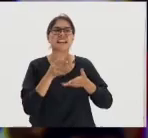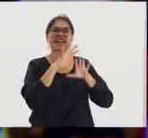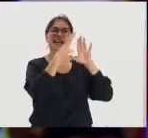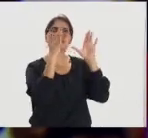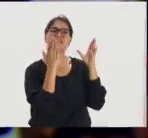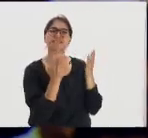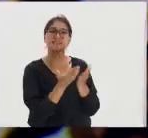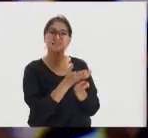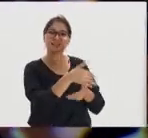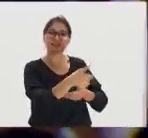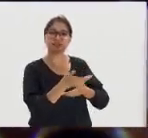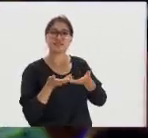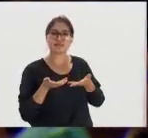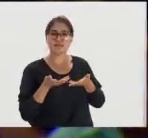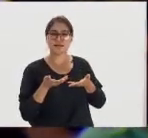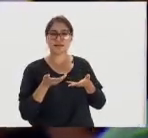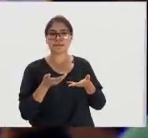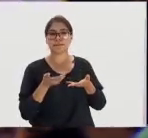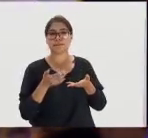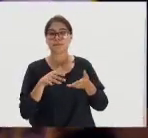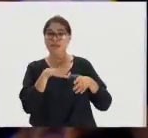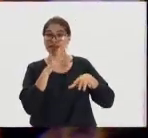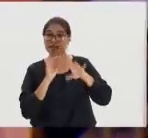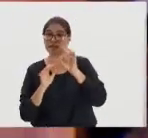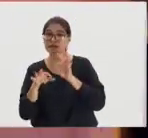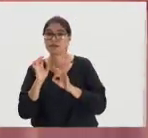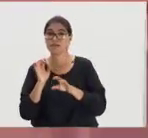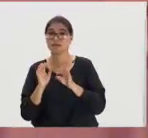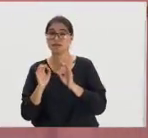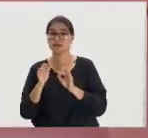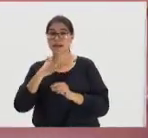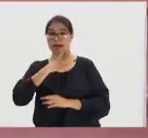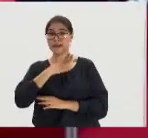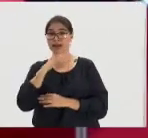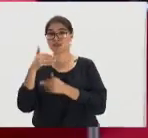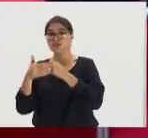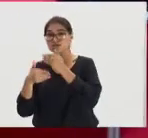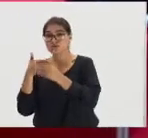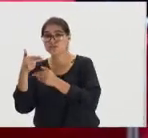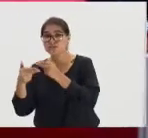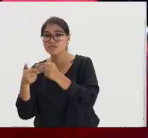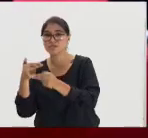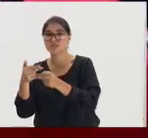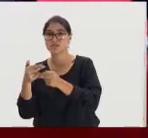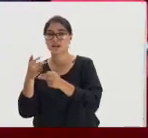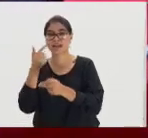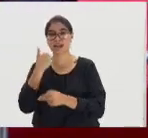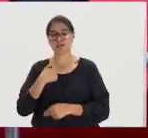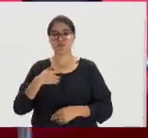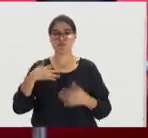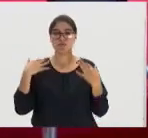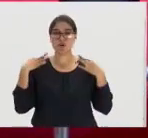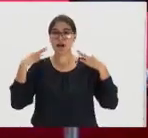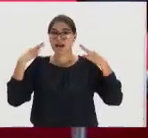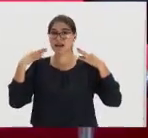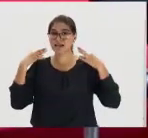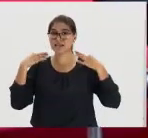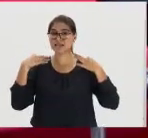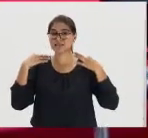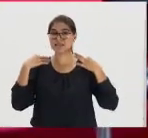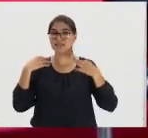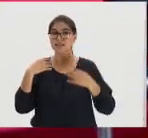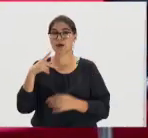eso que nosotros nos cuidamos que dentro de la iglesia, en nuestra generación, no andemos con partidos políticos ni colores políticos aquí. Por eso nos